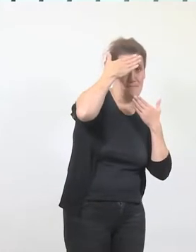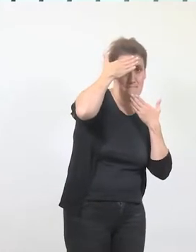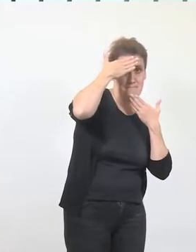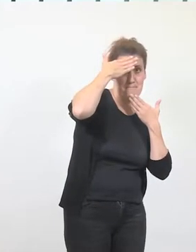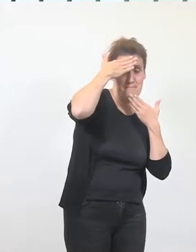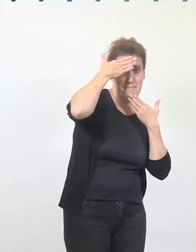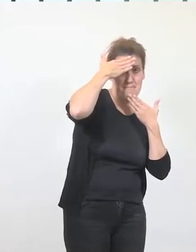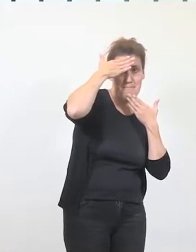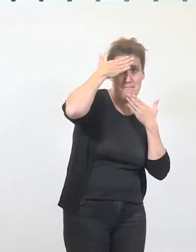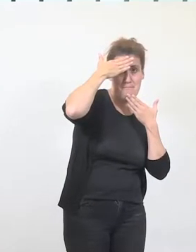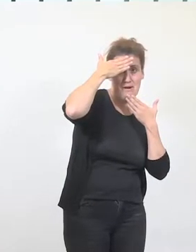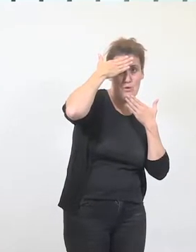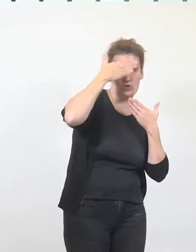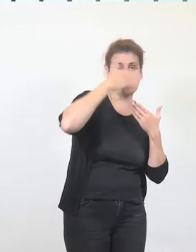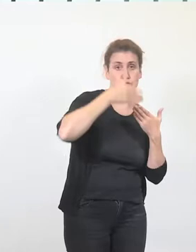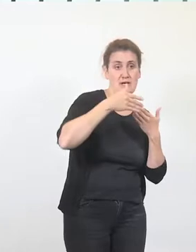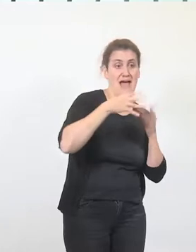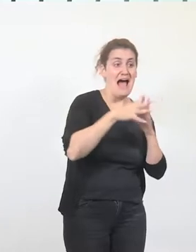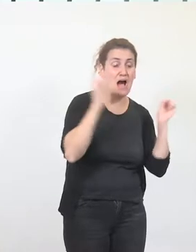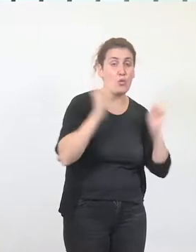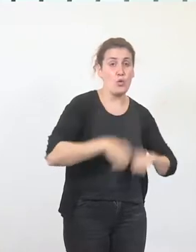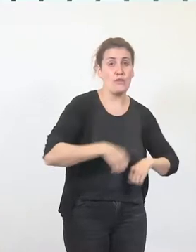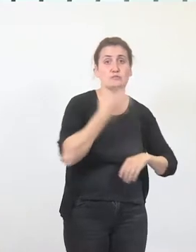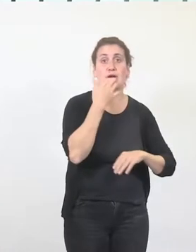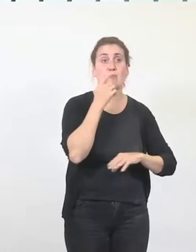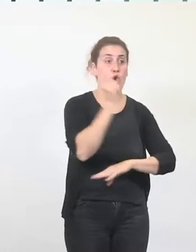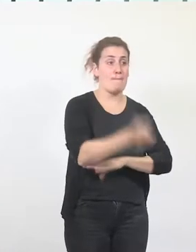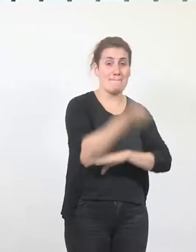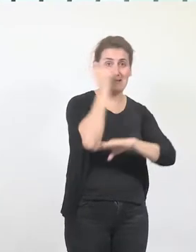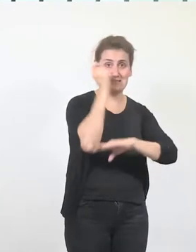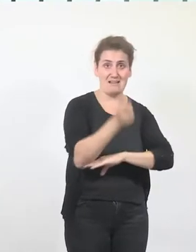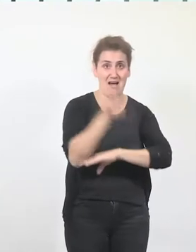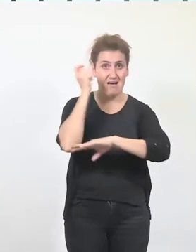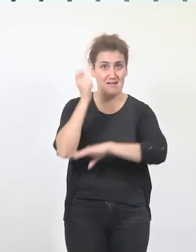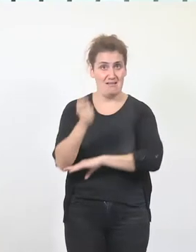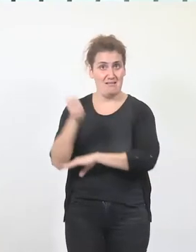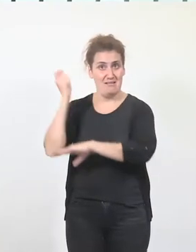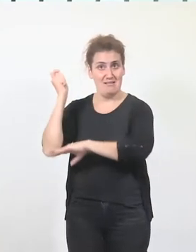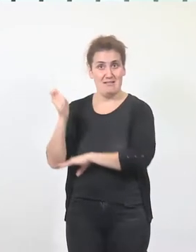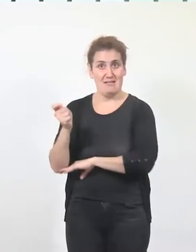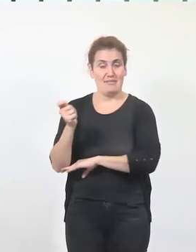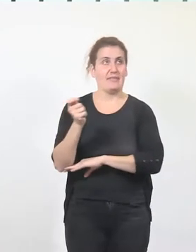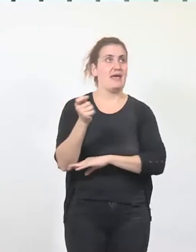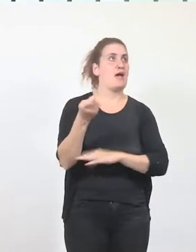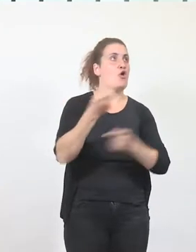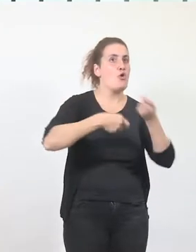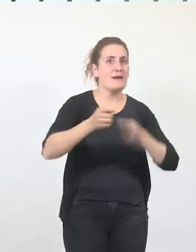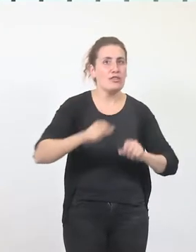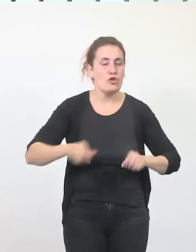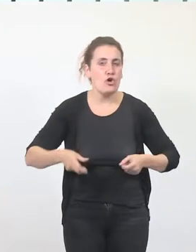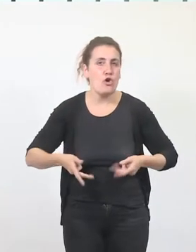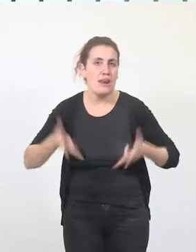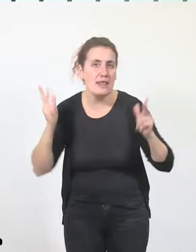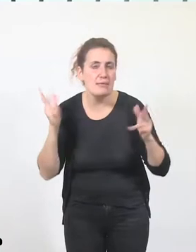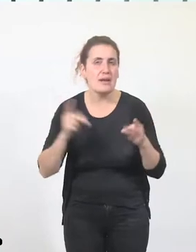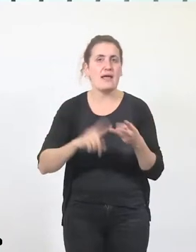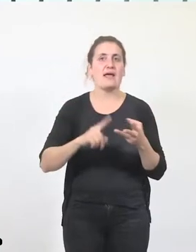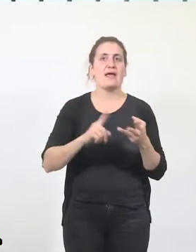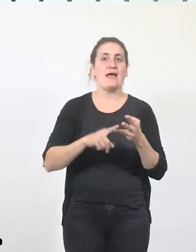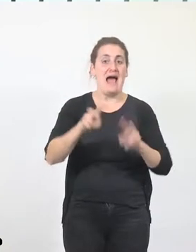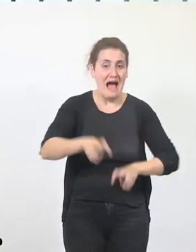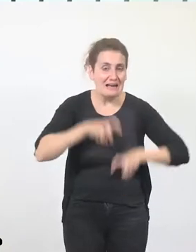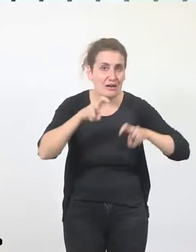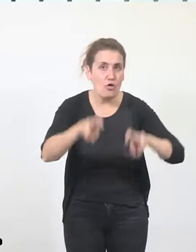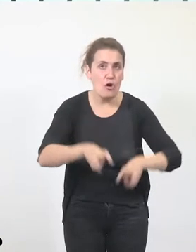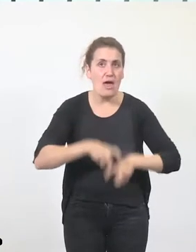Marruecos, que los acuerdos de pesca de comercio libre, de agrícola, que